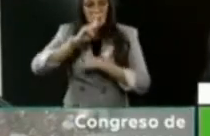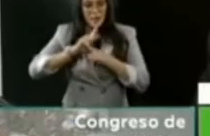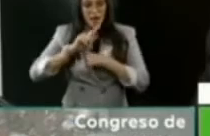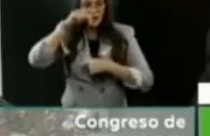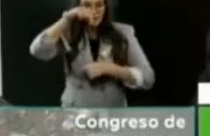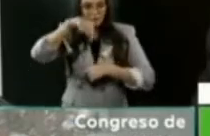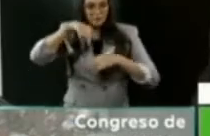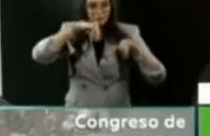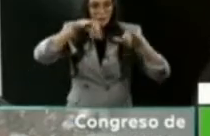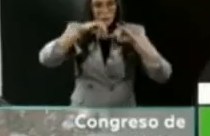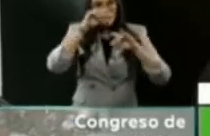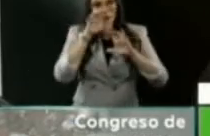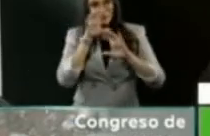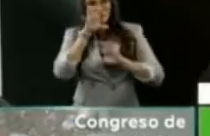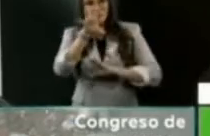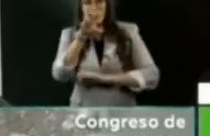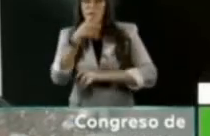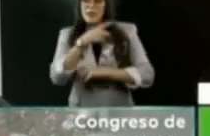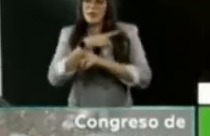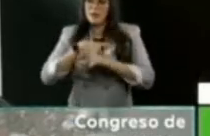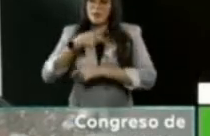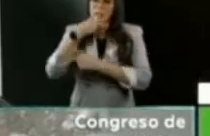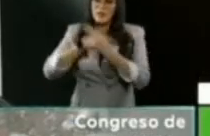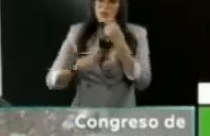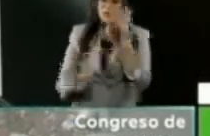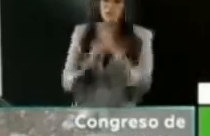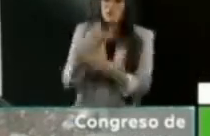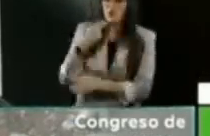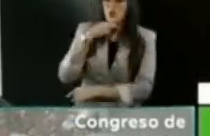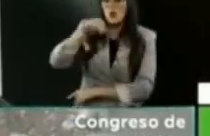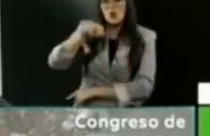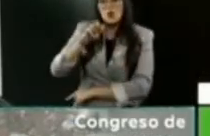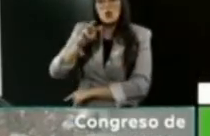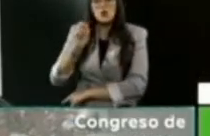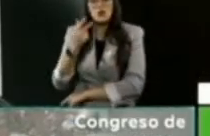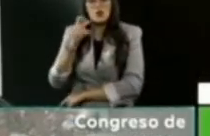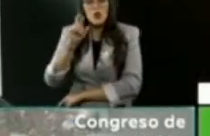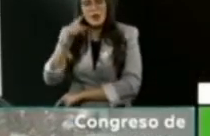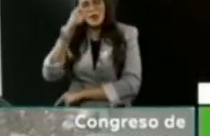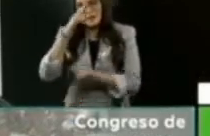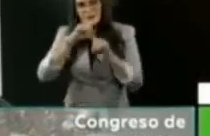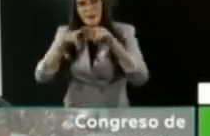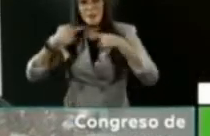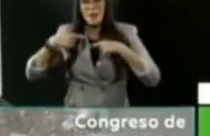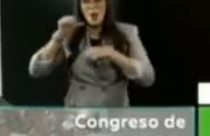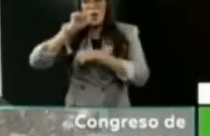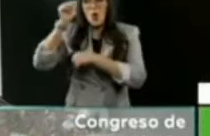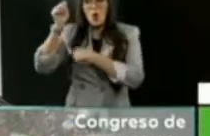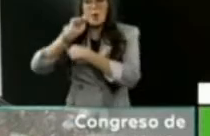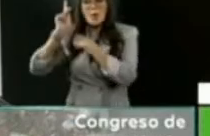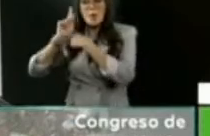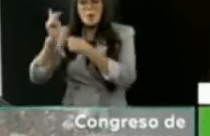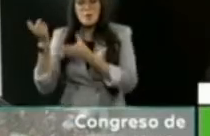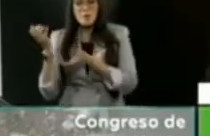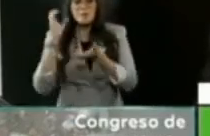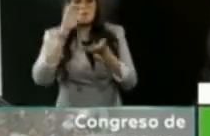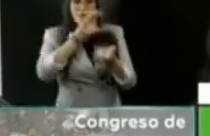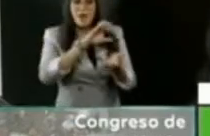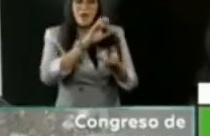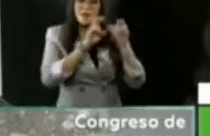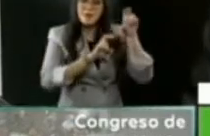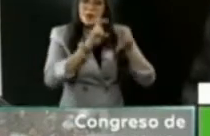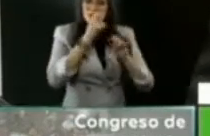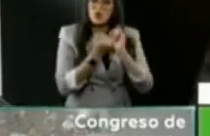candidato presidencial por el PAN a finales de 2011, principios de 2012, así